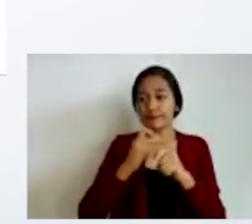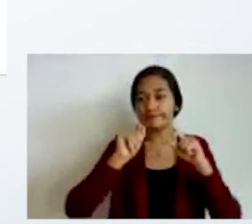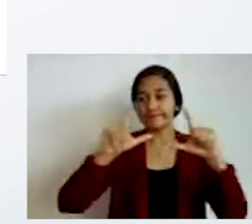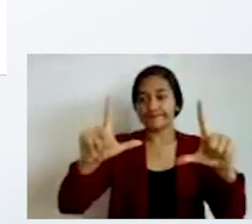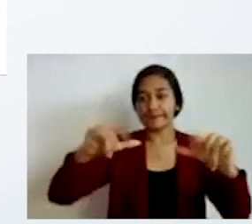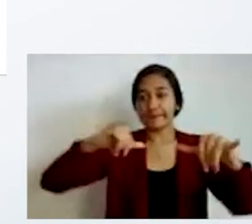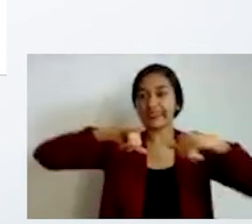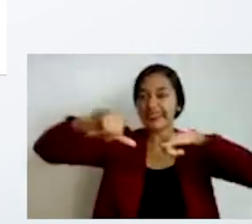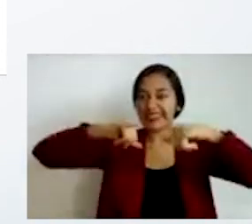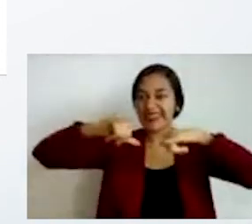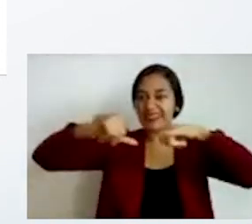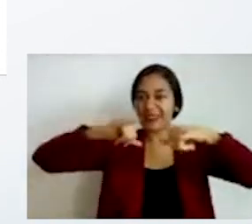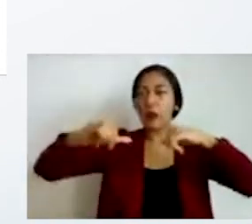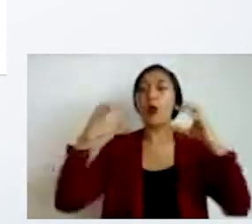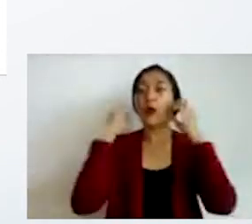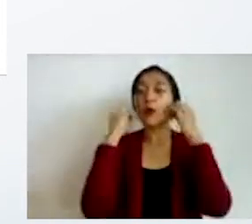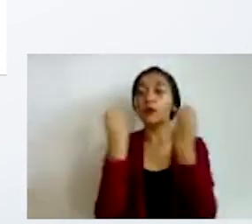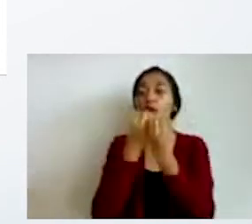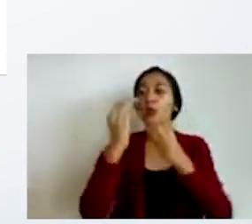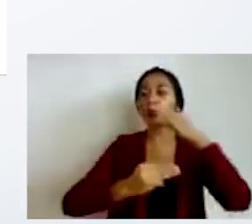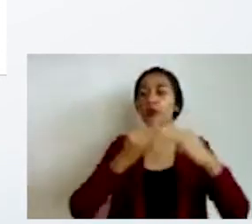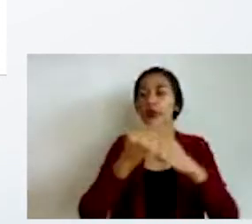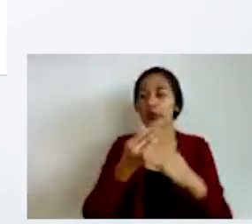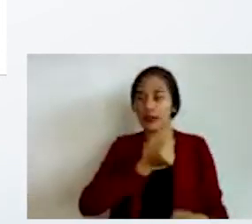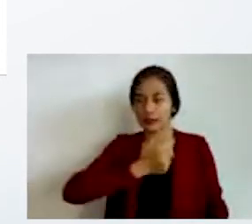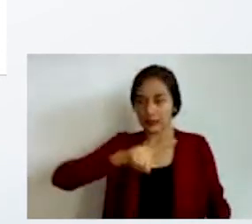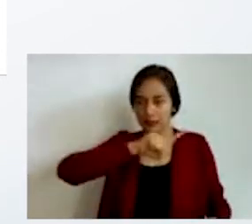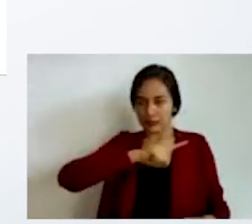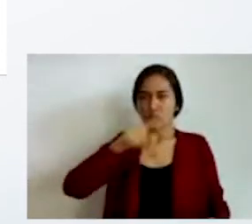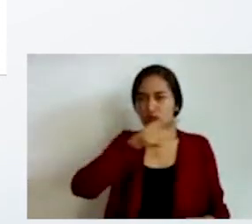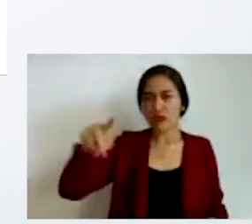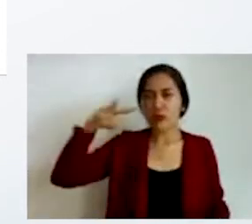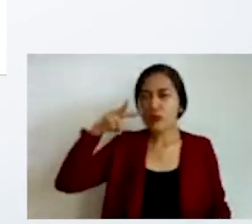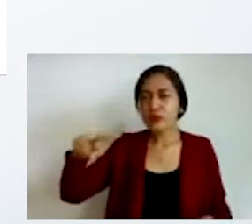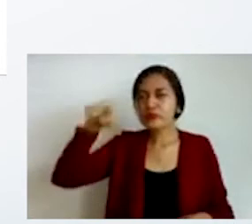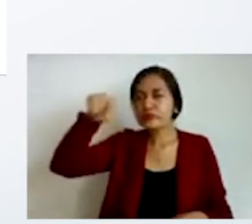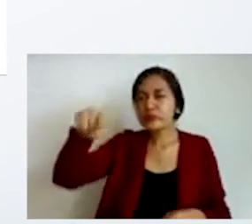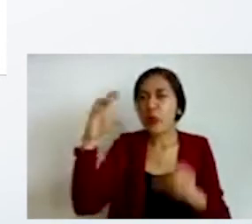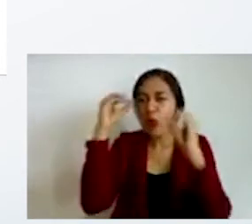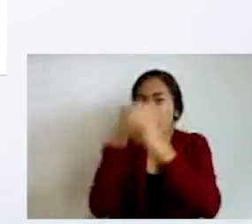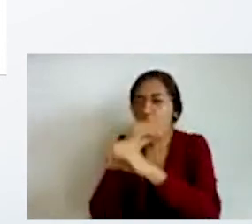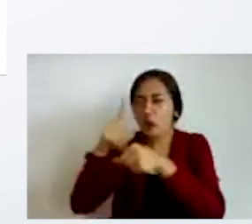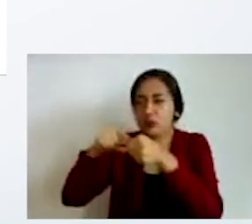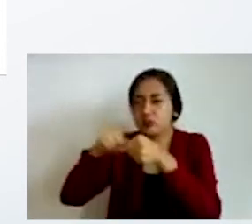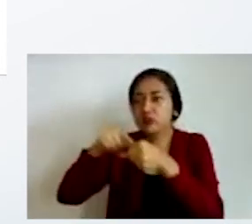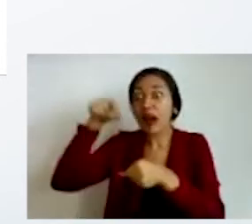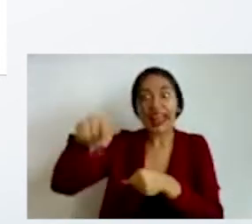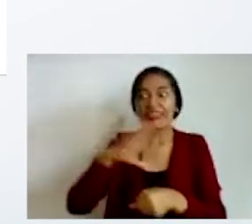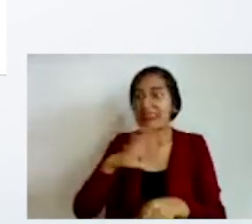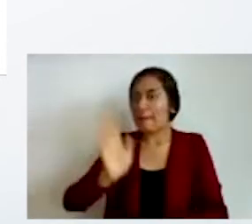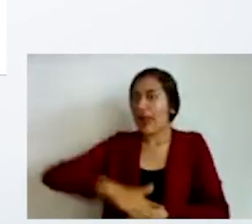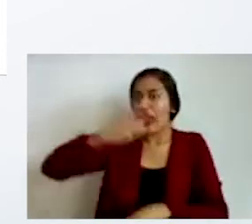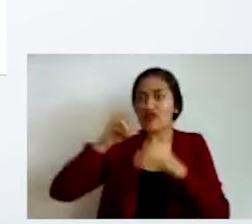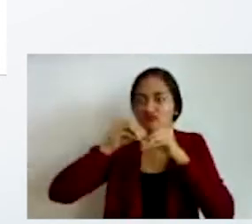la Salud. Las zonas oscuras son las más afectadas por la epidemia. Las zonas más claritas pues son las